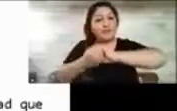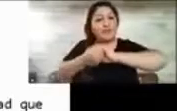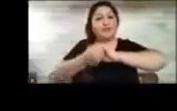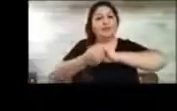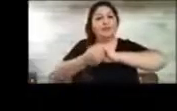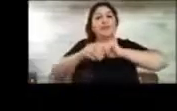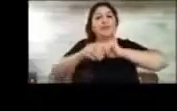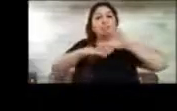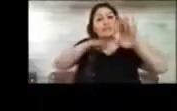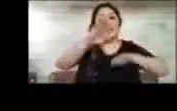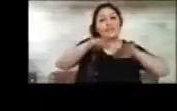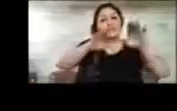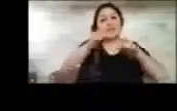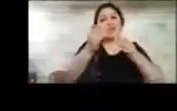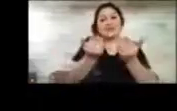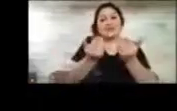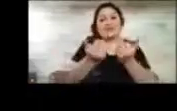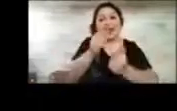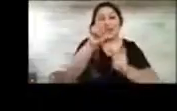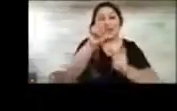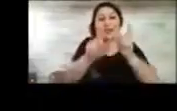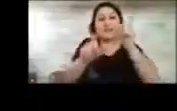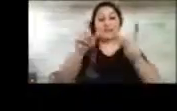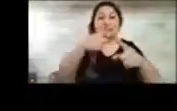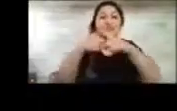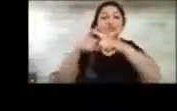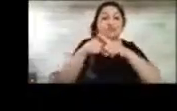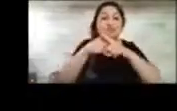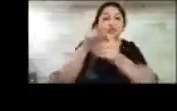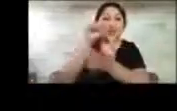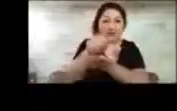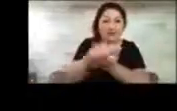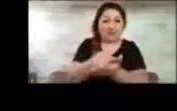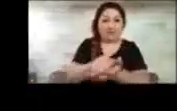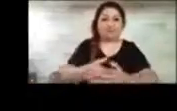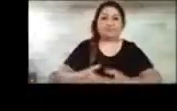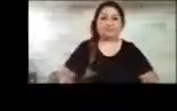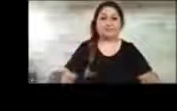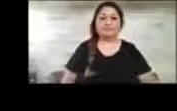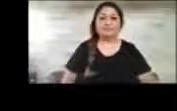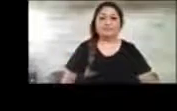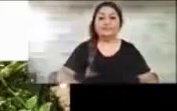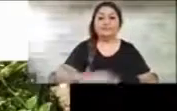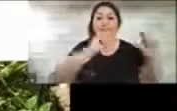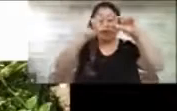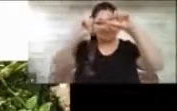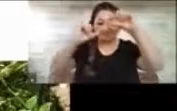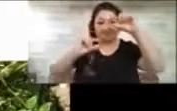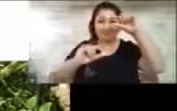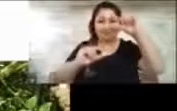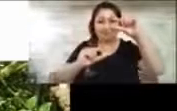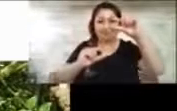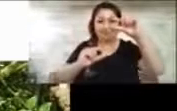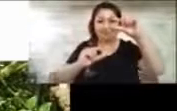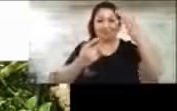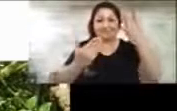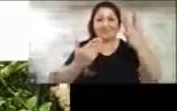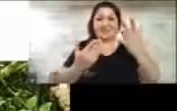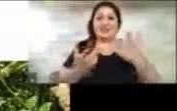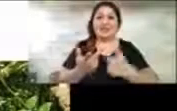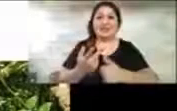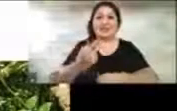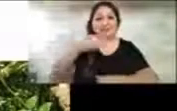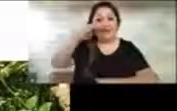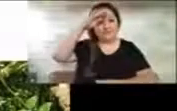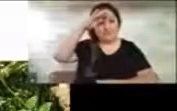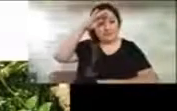misma sociedad pueda demandar. Bueno, pasando a este subcapítulo de las vivencias, es más bien a nivel testimonial,